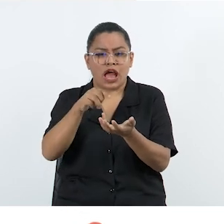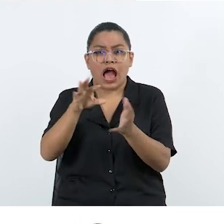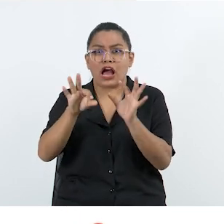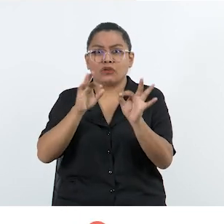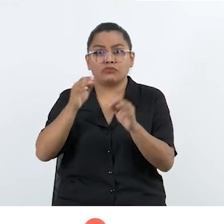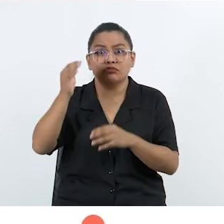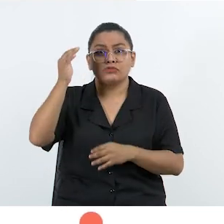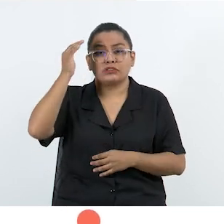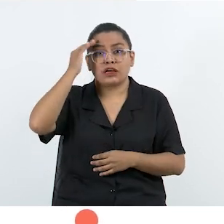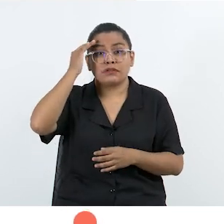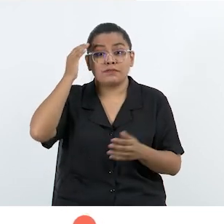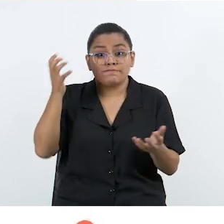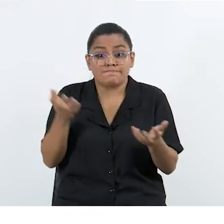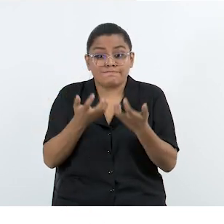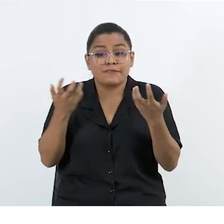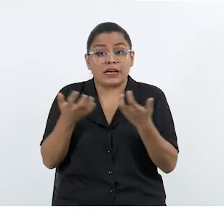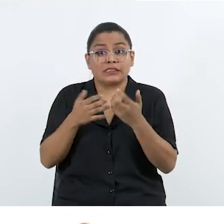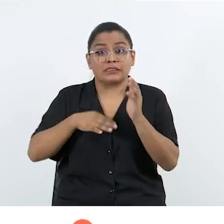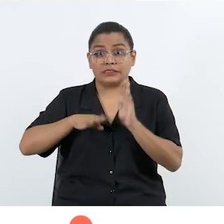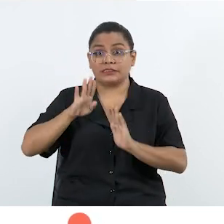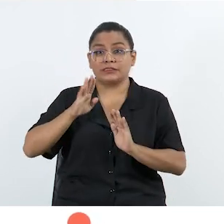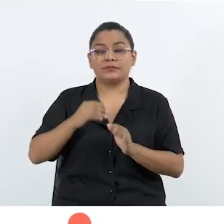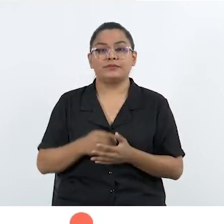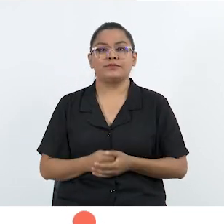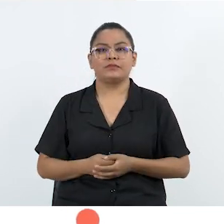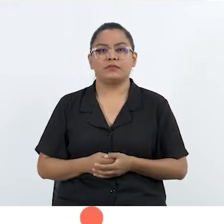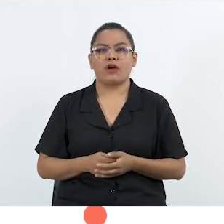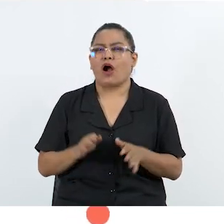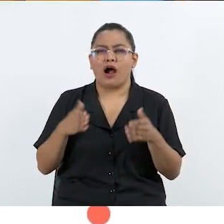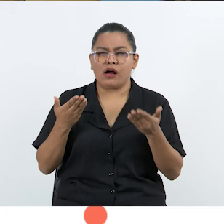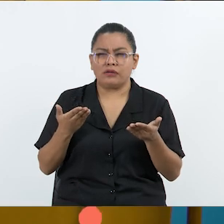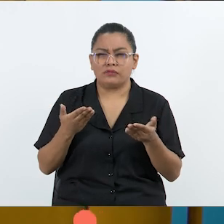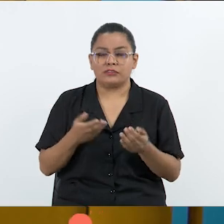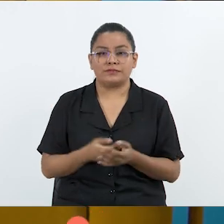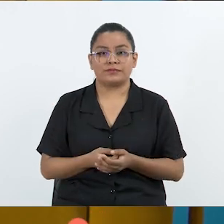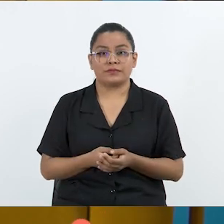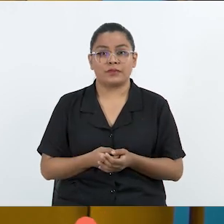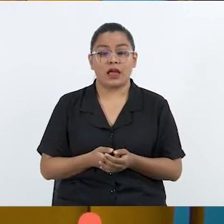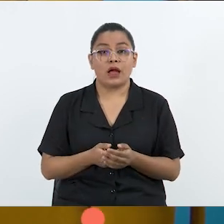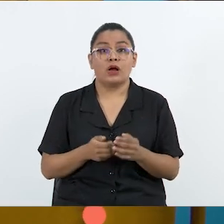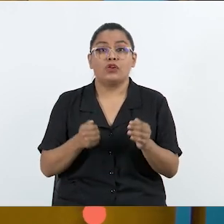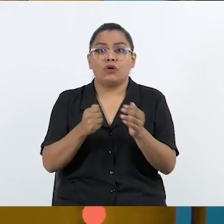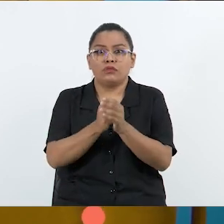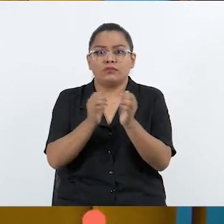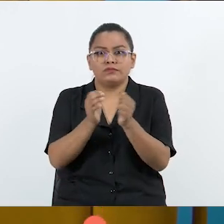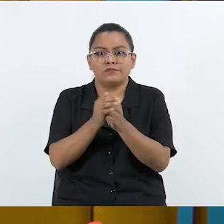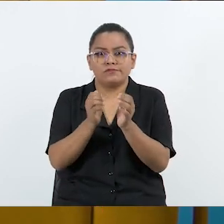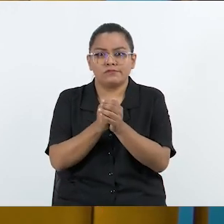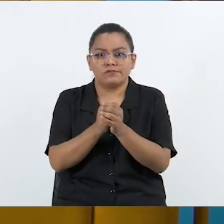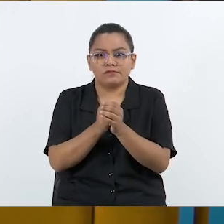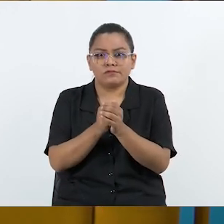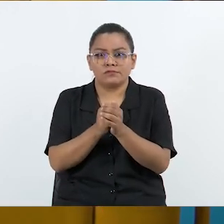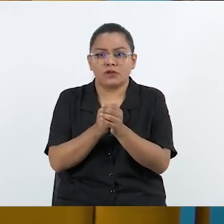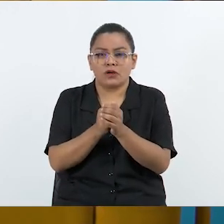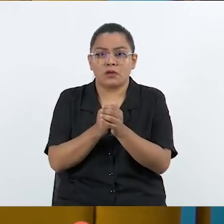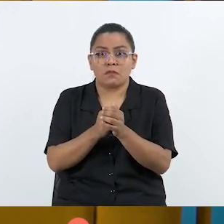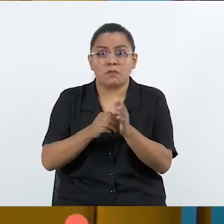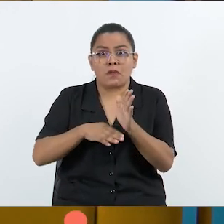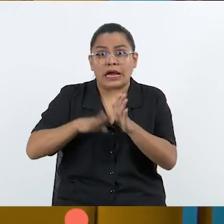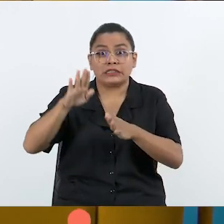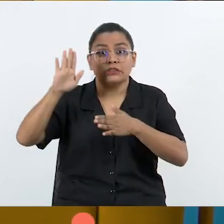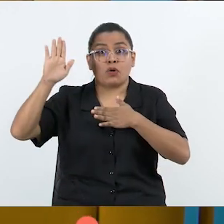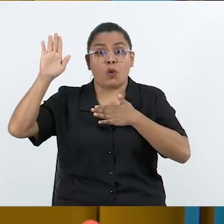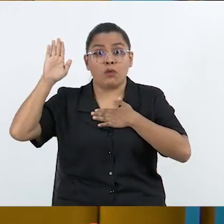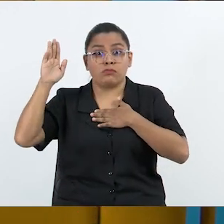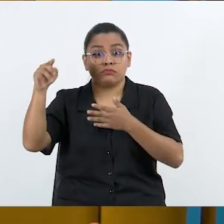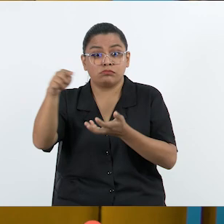y cuáles son aquellos que deben investigar más. ¿Pero cómo? Para que los problemas despierten